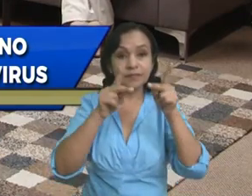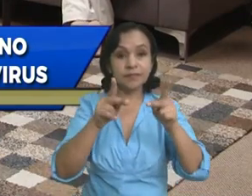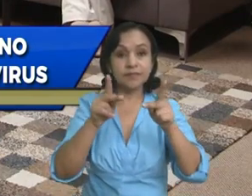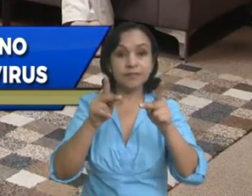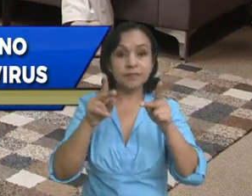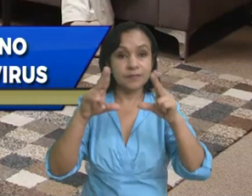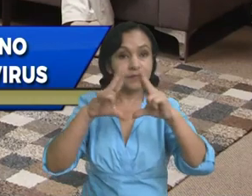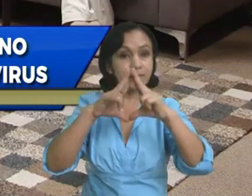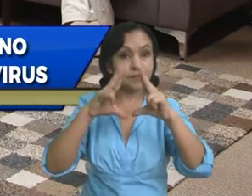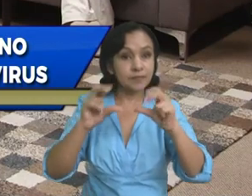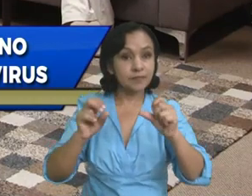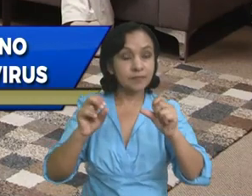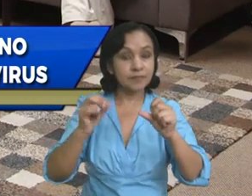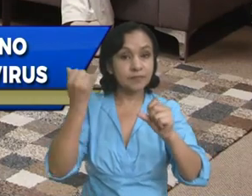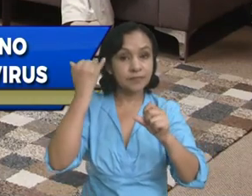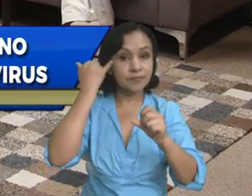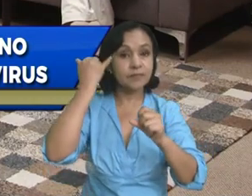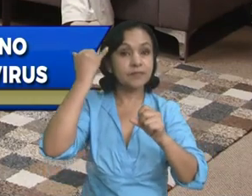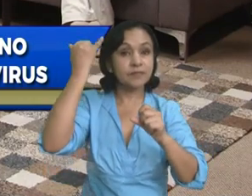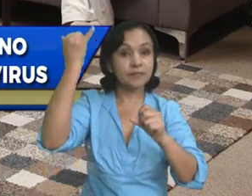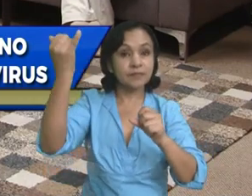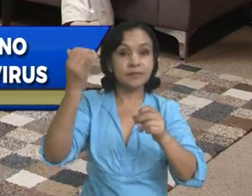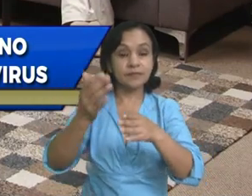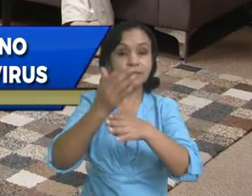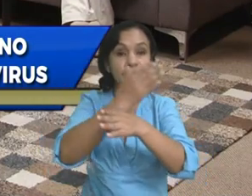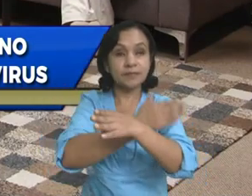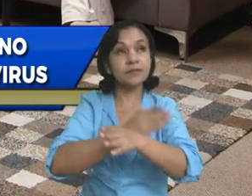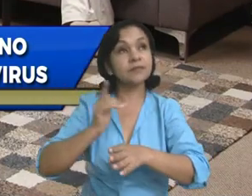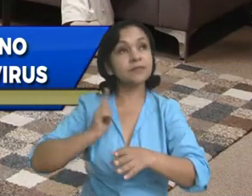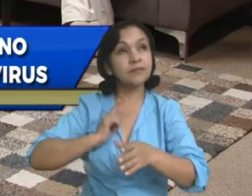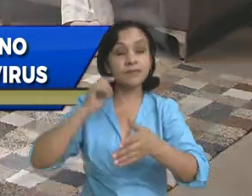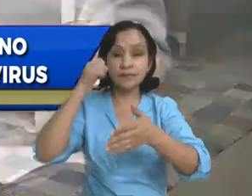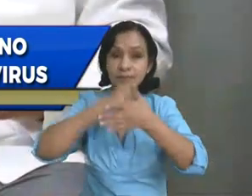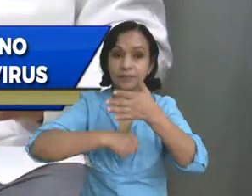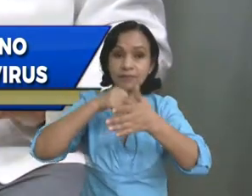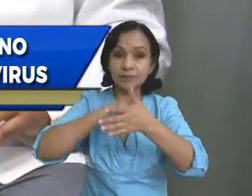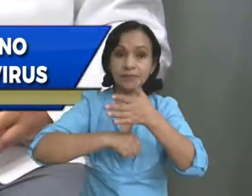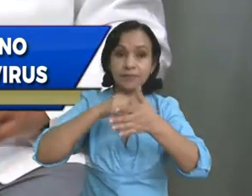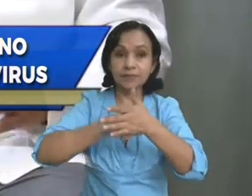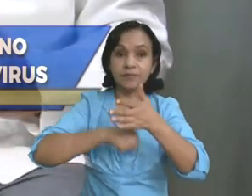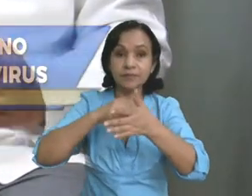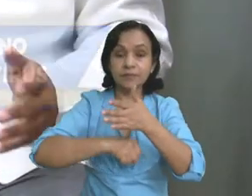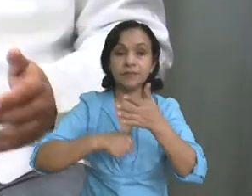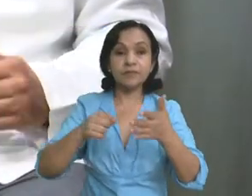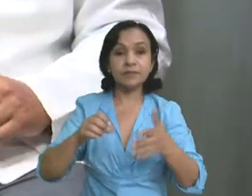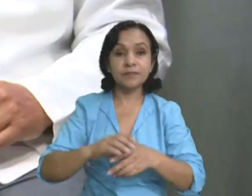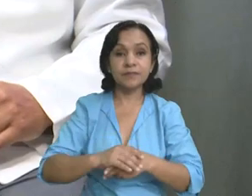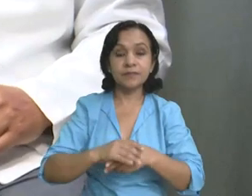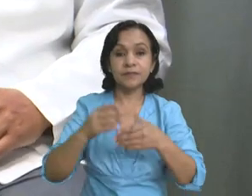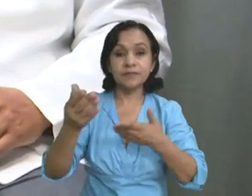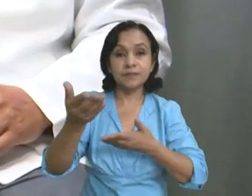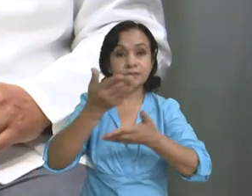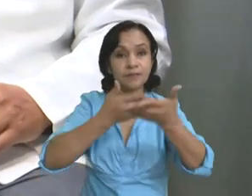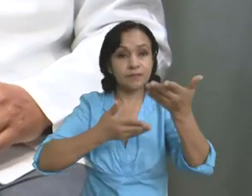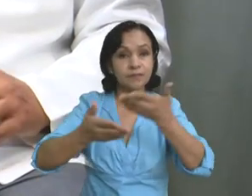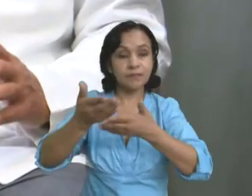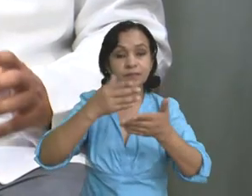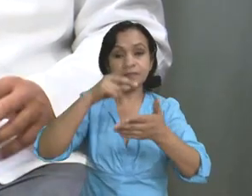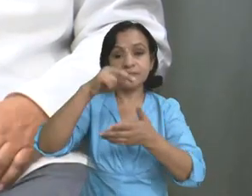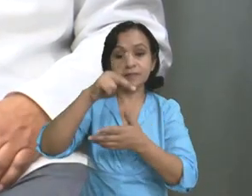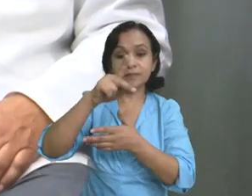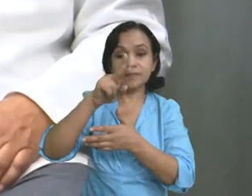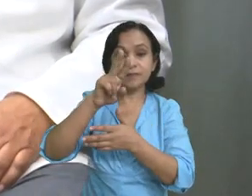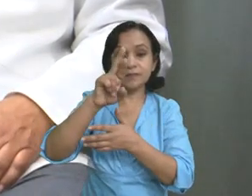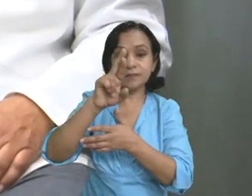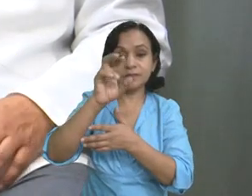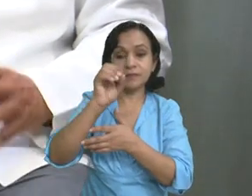por supuesto, a partir de las ideas que ya venían ellos fortaleciendo, nosotros fuimos compartiendo los protocolos, el